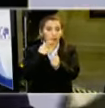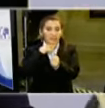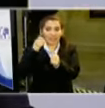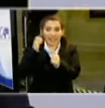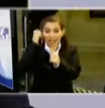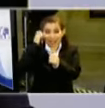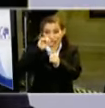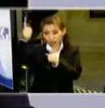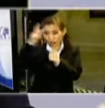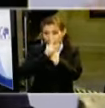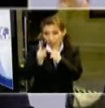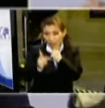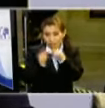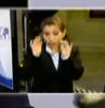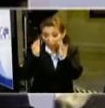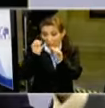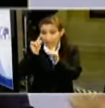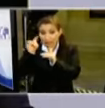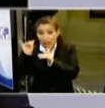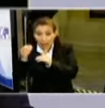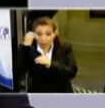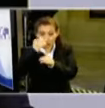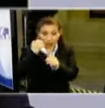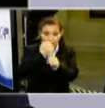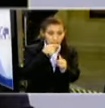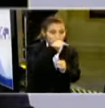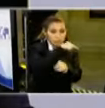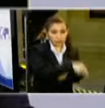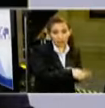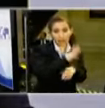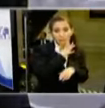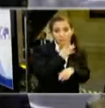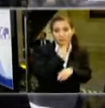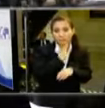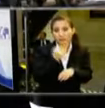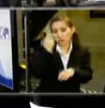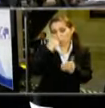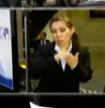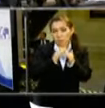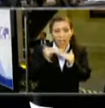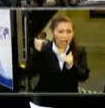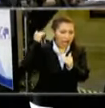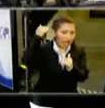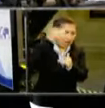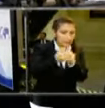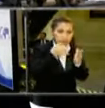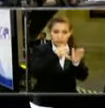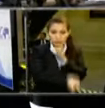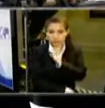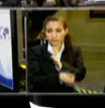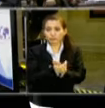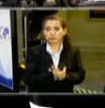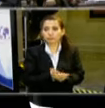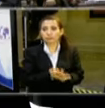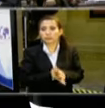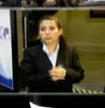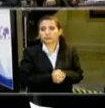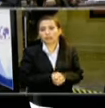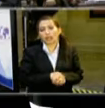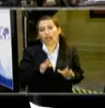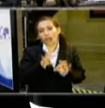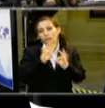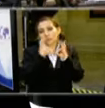manejada nada más por la Cancillería y evaluada por el Congreso. Yo creo que va muchísimo más allá. Y obviamente hay mecanismos